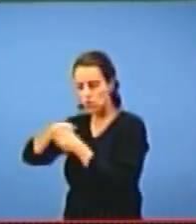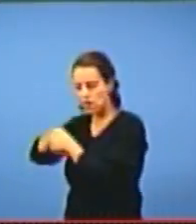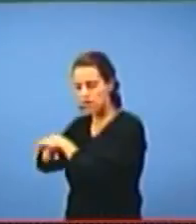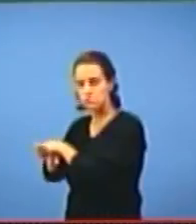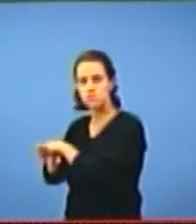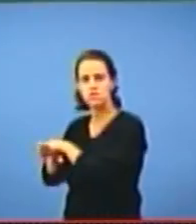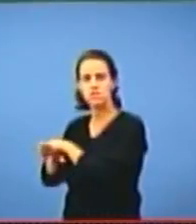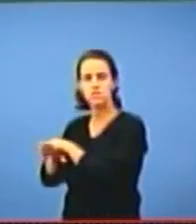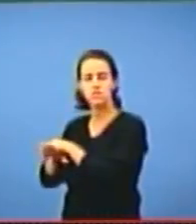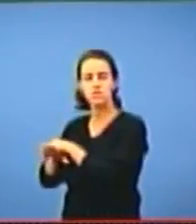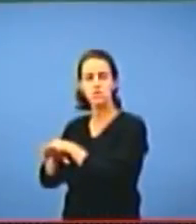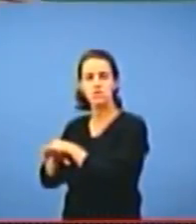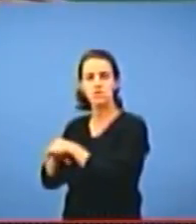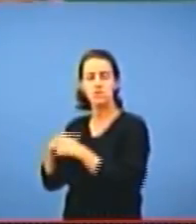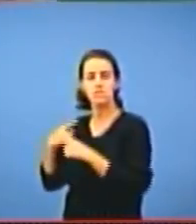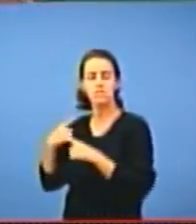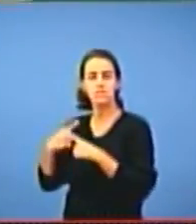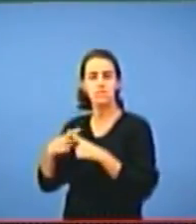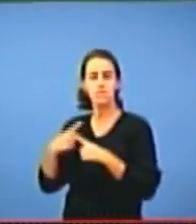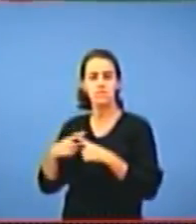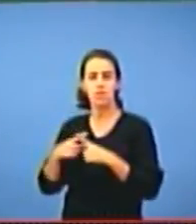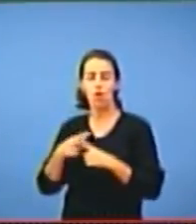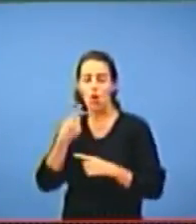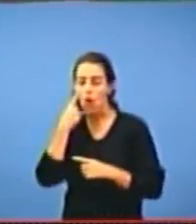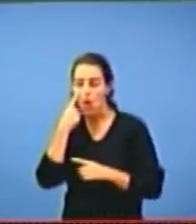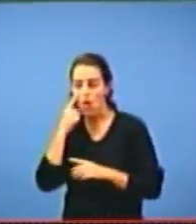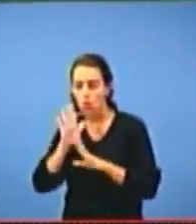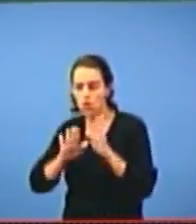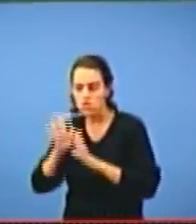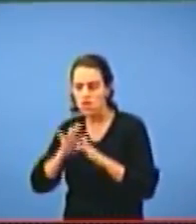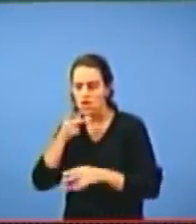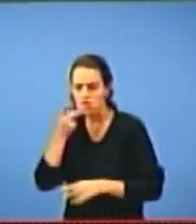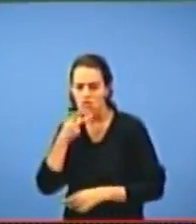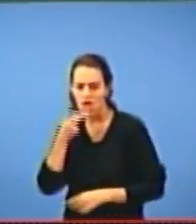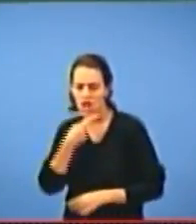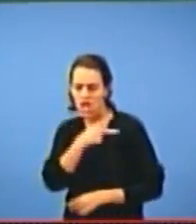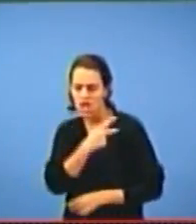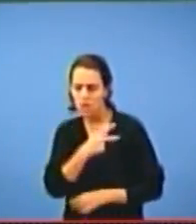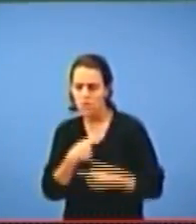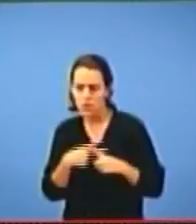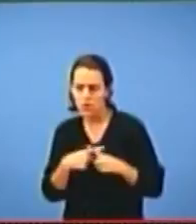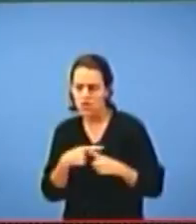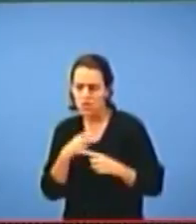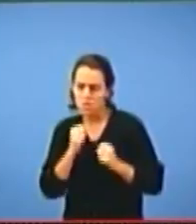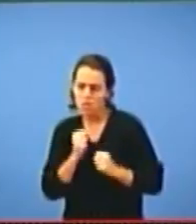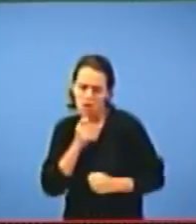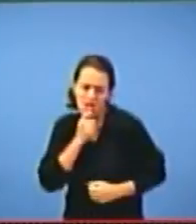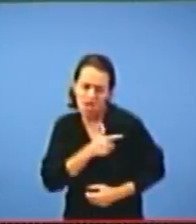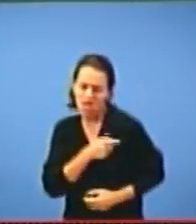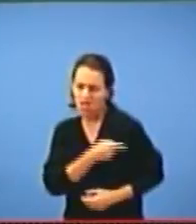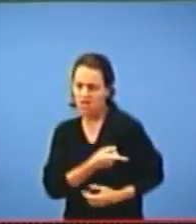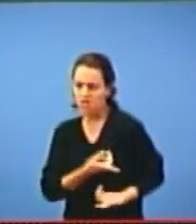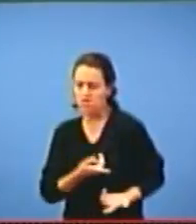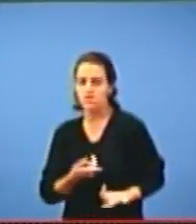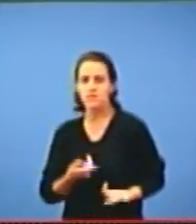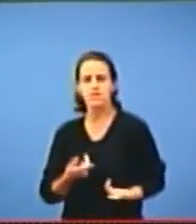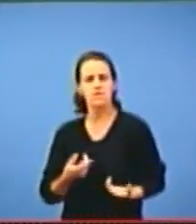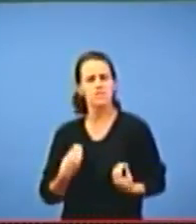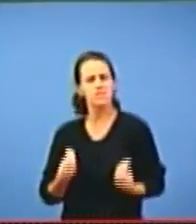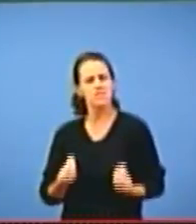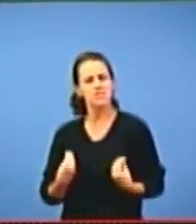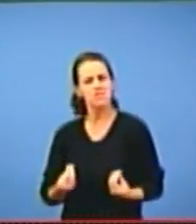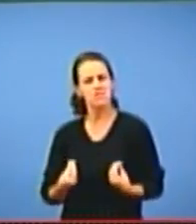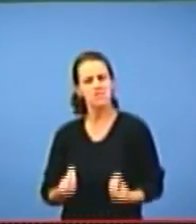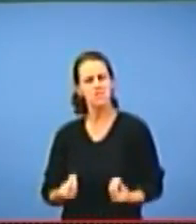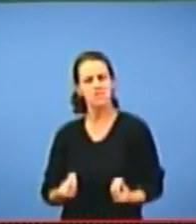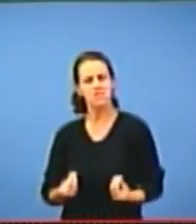el sacerdote les decía a los profetas: mira, que tú vas a hablar. Tú tienes que hablar esto para no ofender al rey. El sacerdote es el ministerio